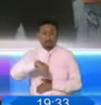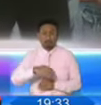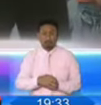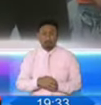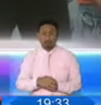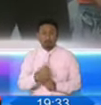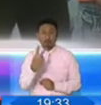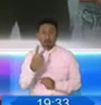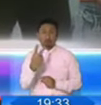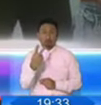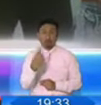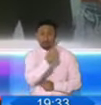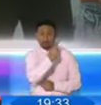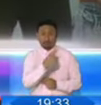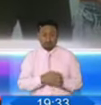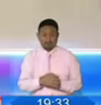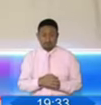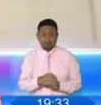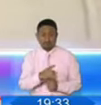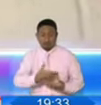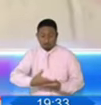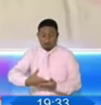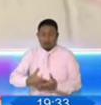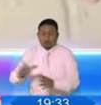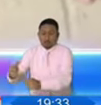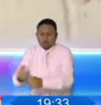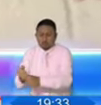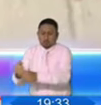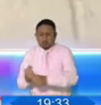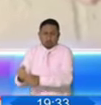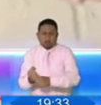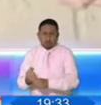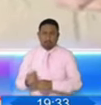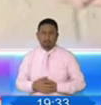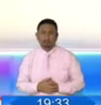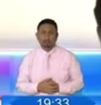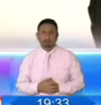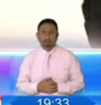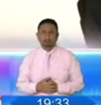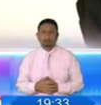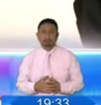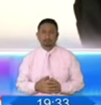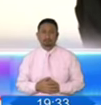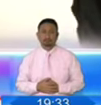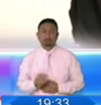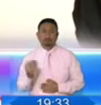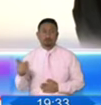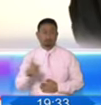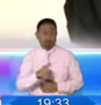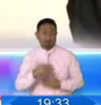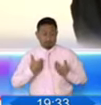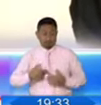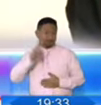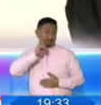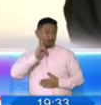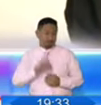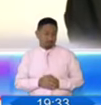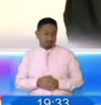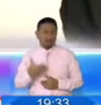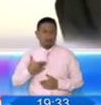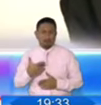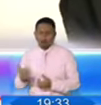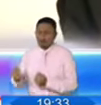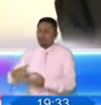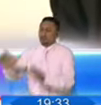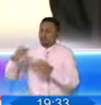cuando 2 hombres intentaron arrancarle a su pequeña hija de sus brazos. Sí, el joven de negro intentó, vino y me jalaba, que le